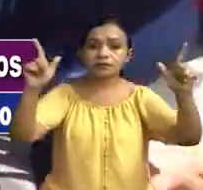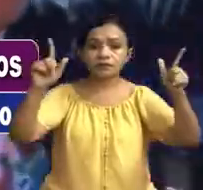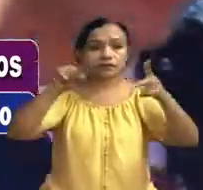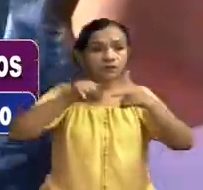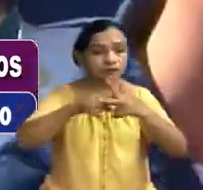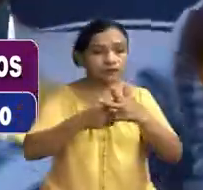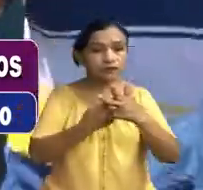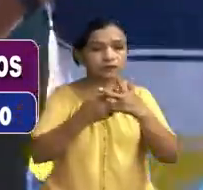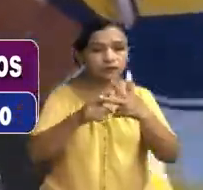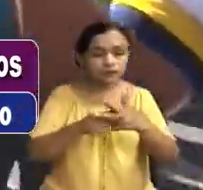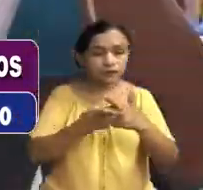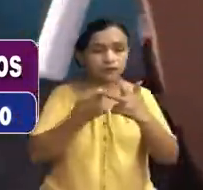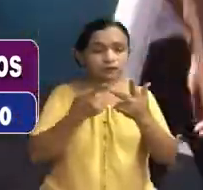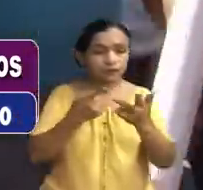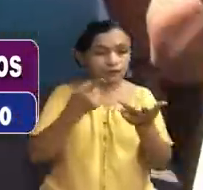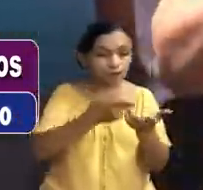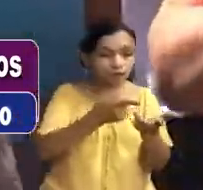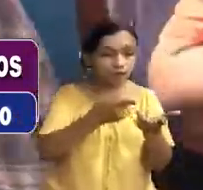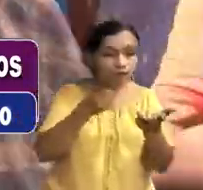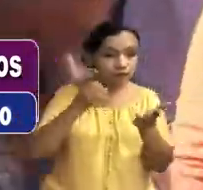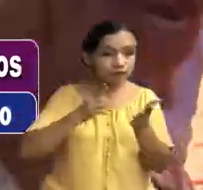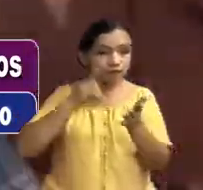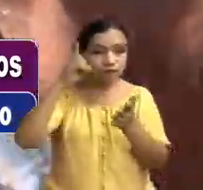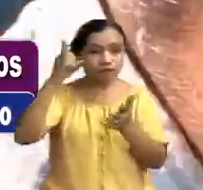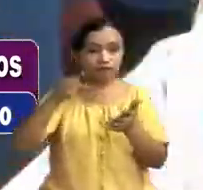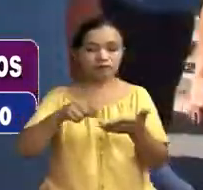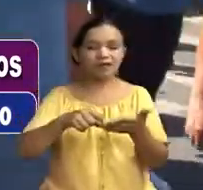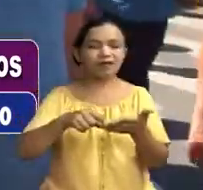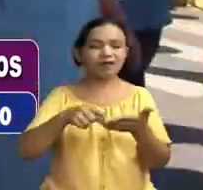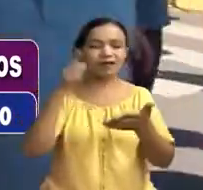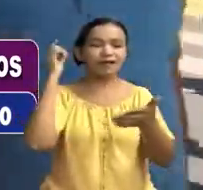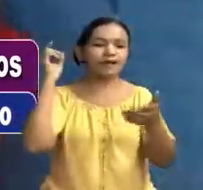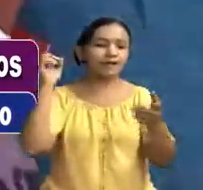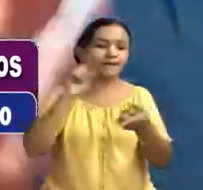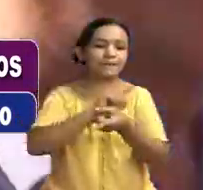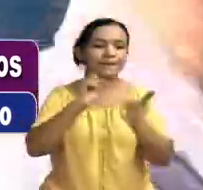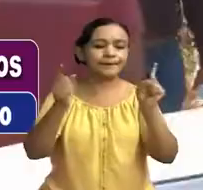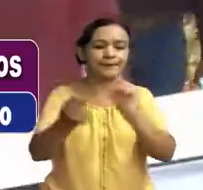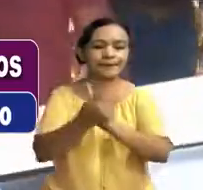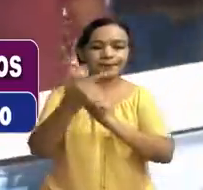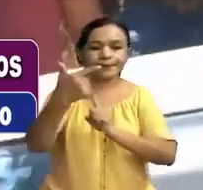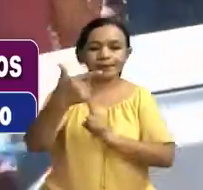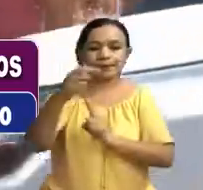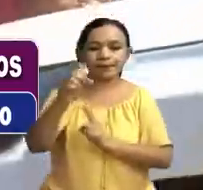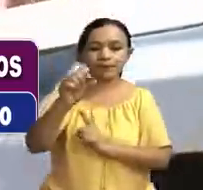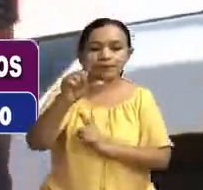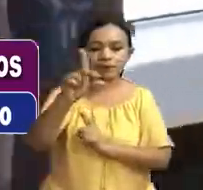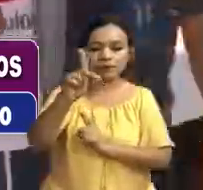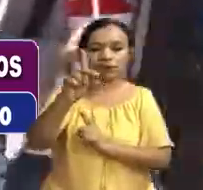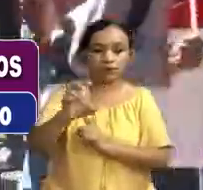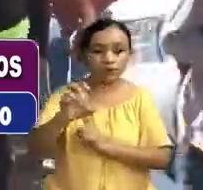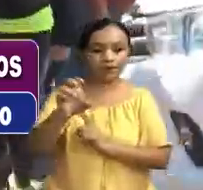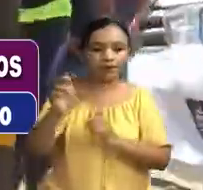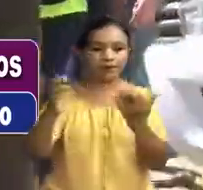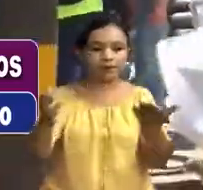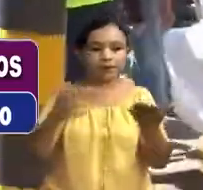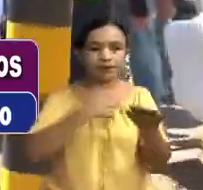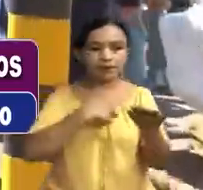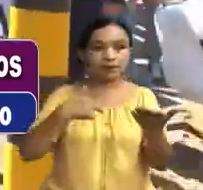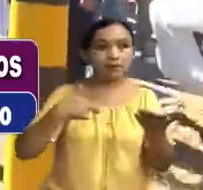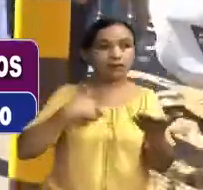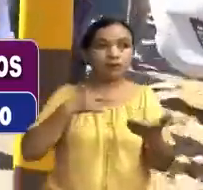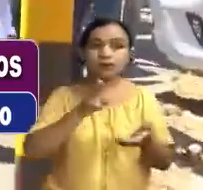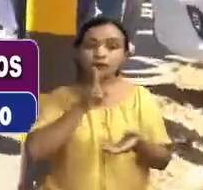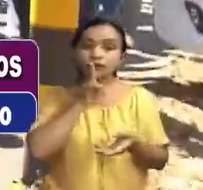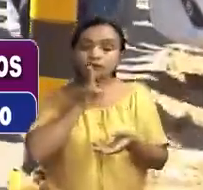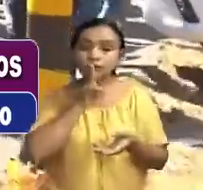a tener tintes progresistas. Centro derecha. Y ahí le dieron un golpe de Estado, ¿verdad? Pero ¿qué pasó en Honduras? ¿Qué